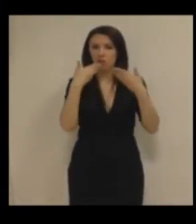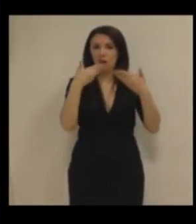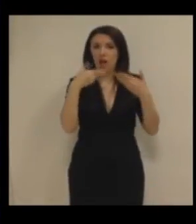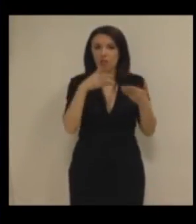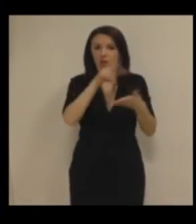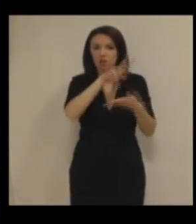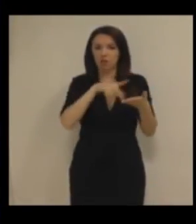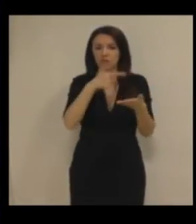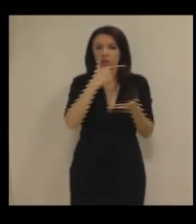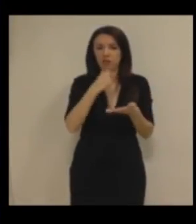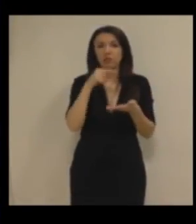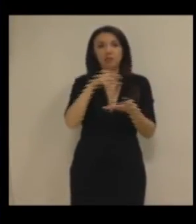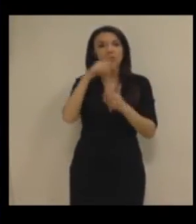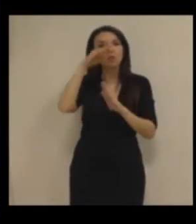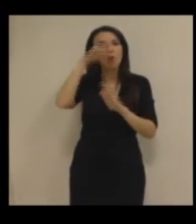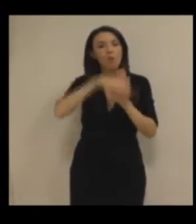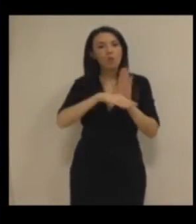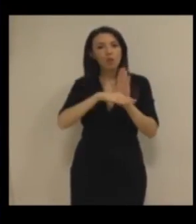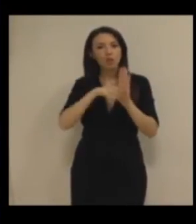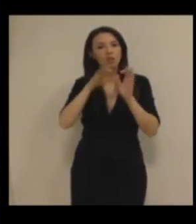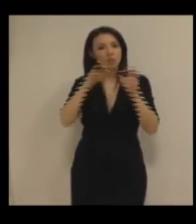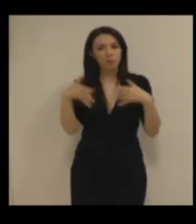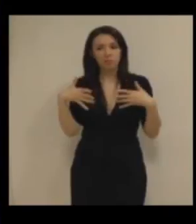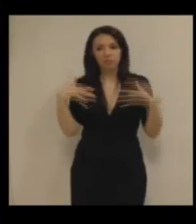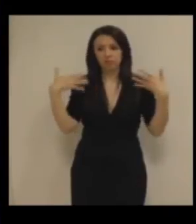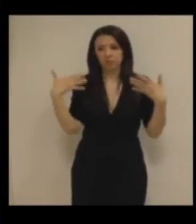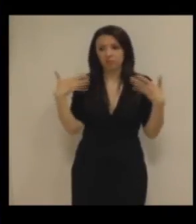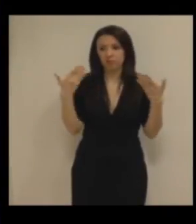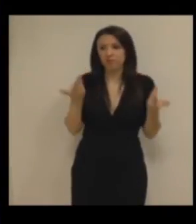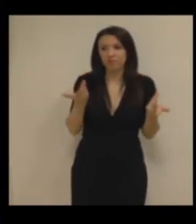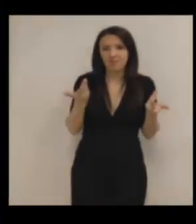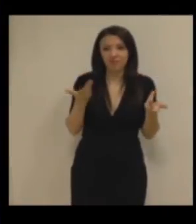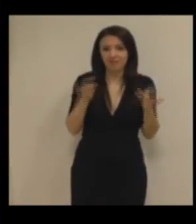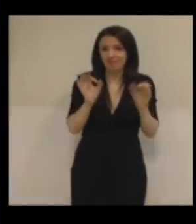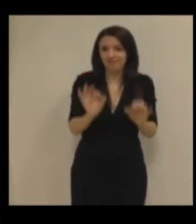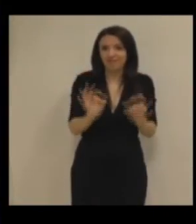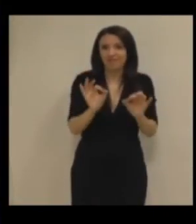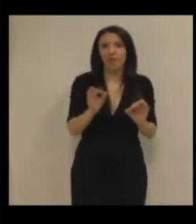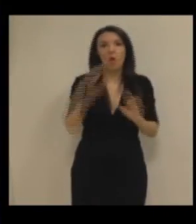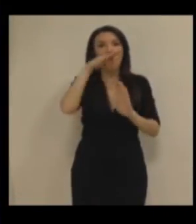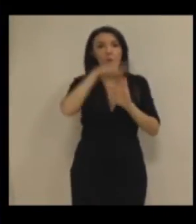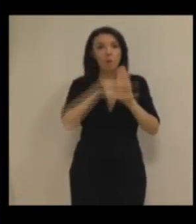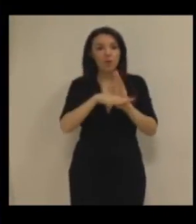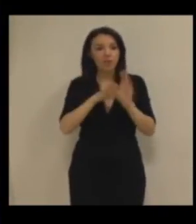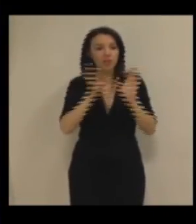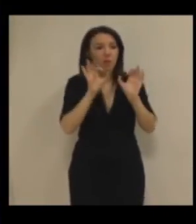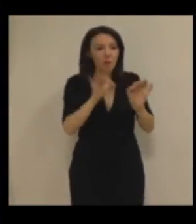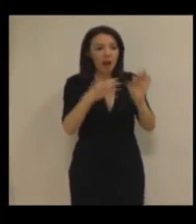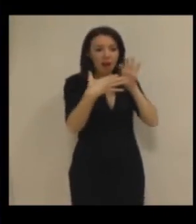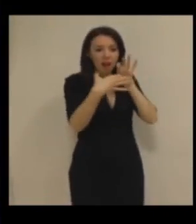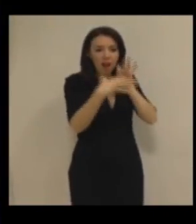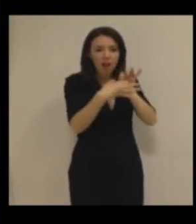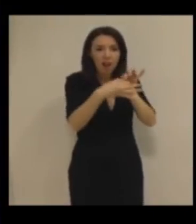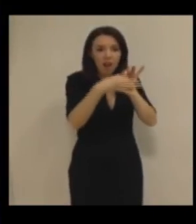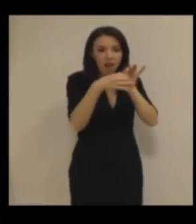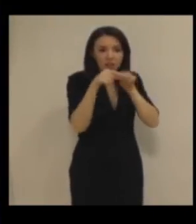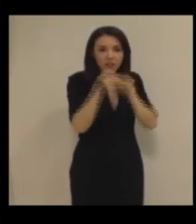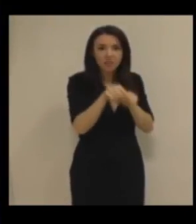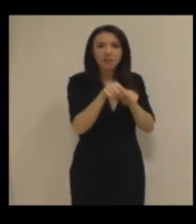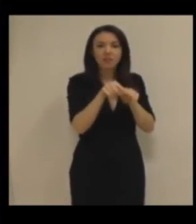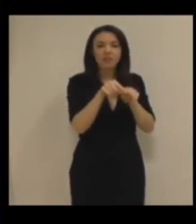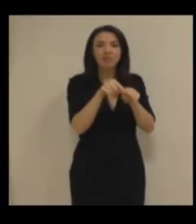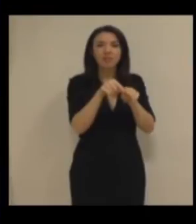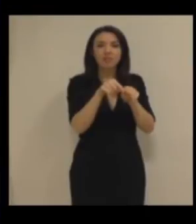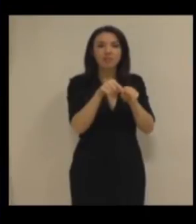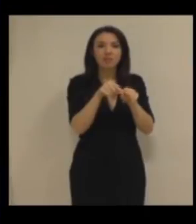proyectos efectivamente siempre surgen estas sorpresas, ¿no? Que un proyecto concebido para un alcance,